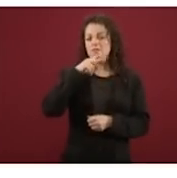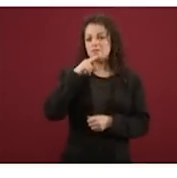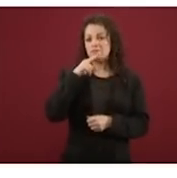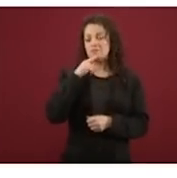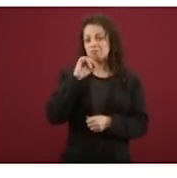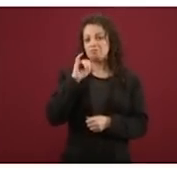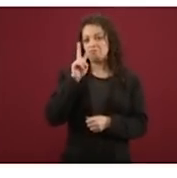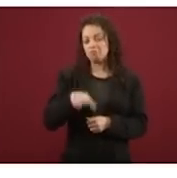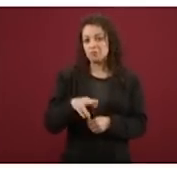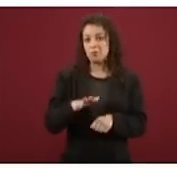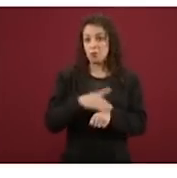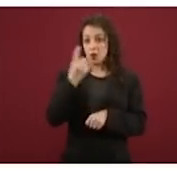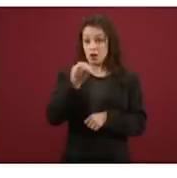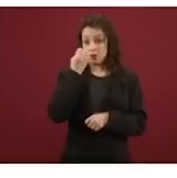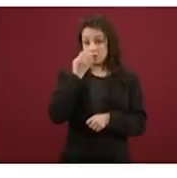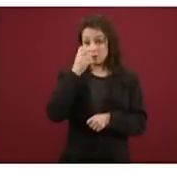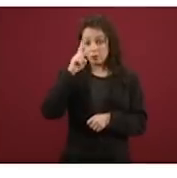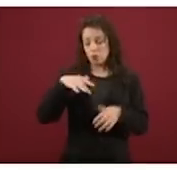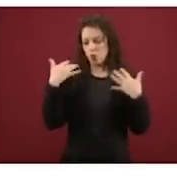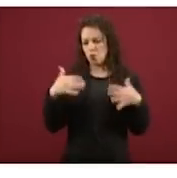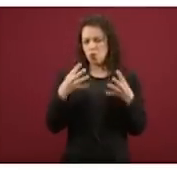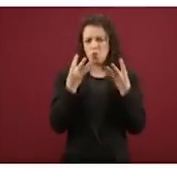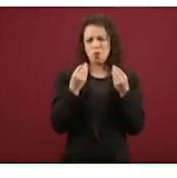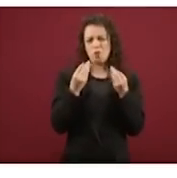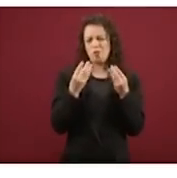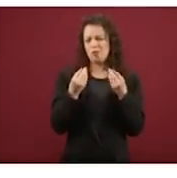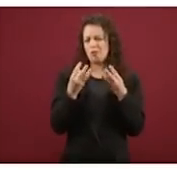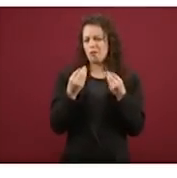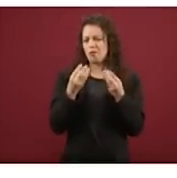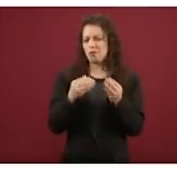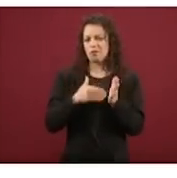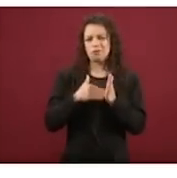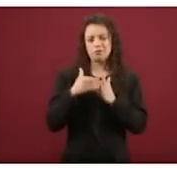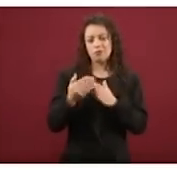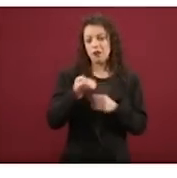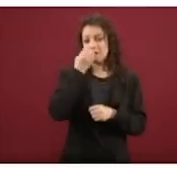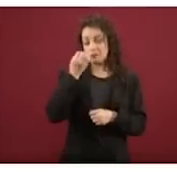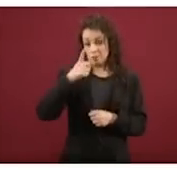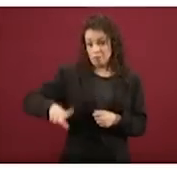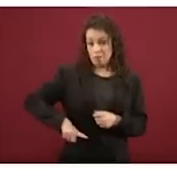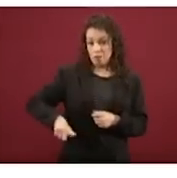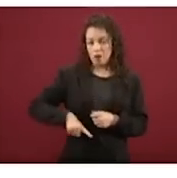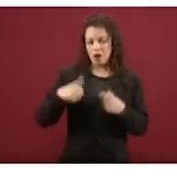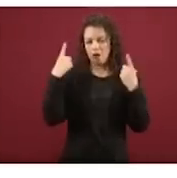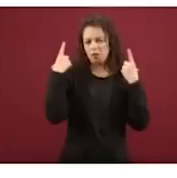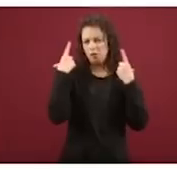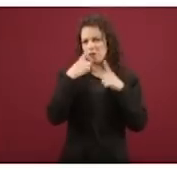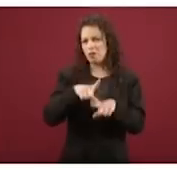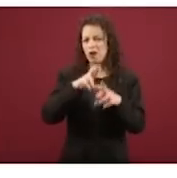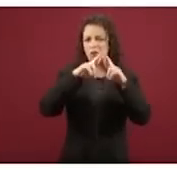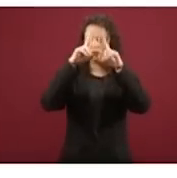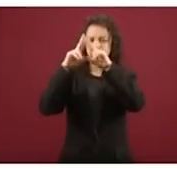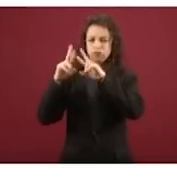decir, deplorables, en que se encuentran decenas de miles de escuelas públicas. En cuarto